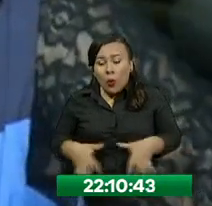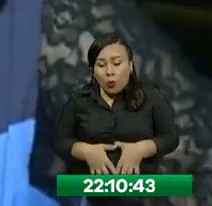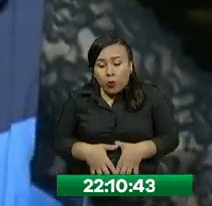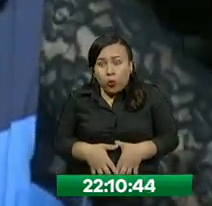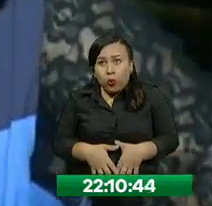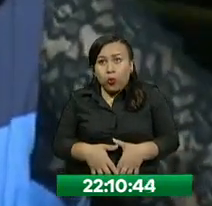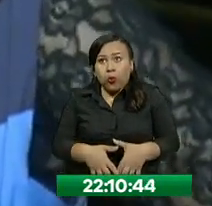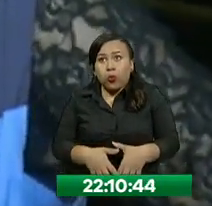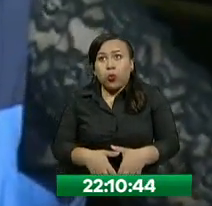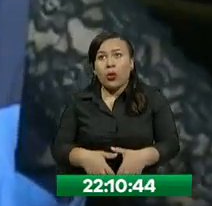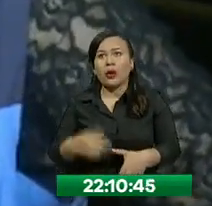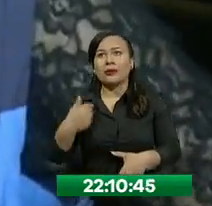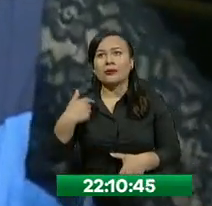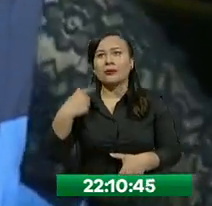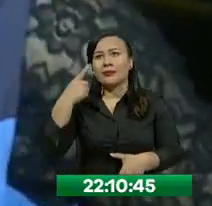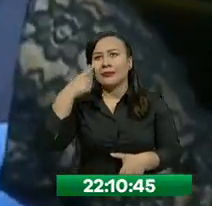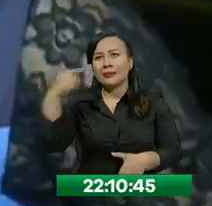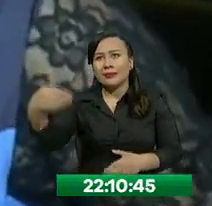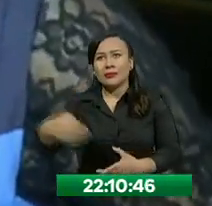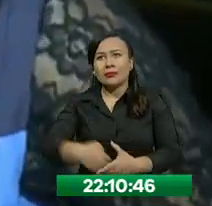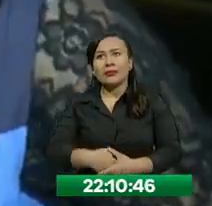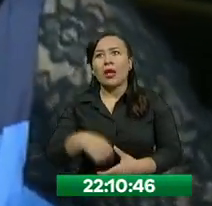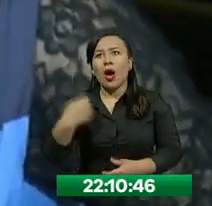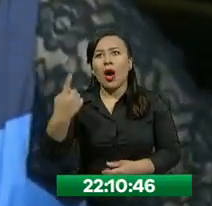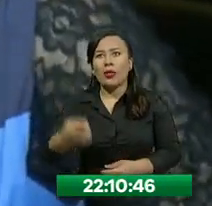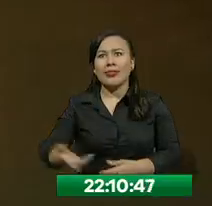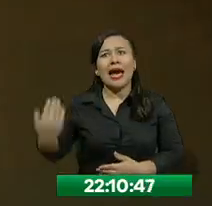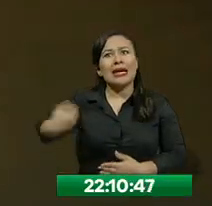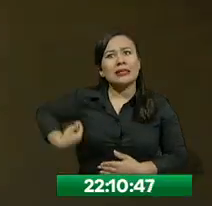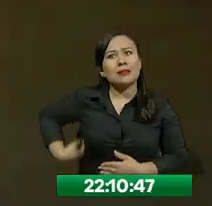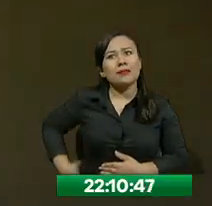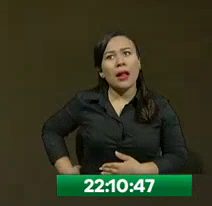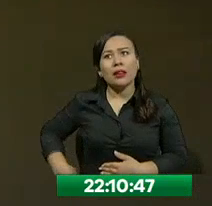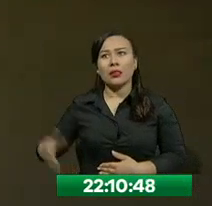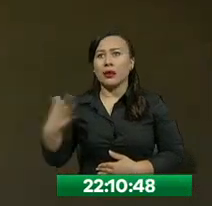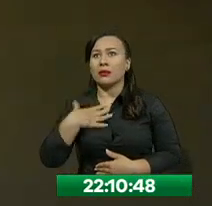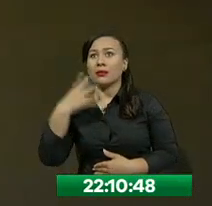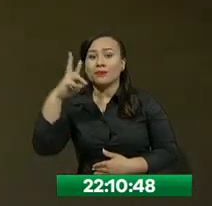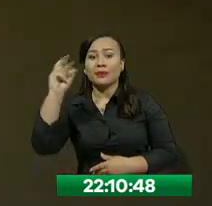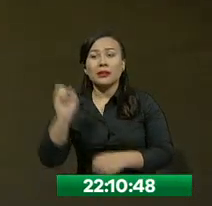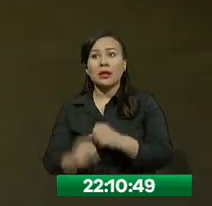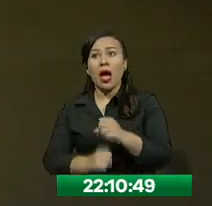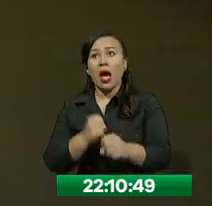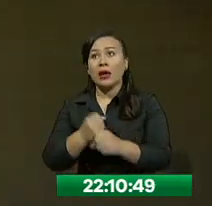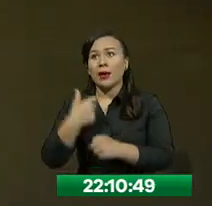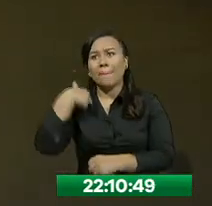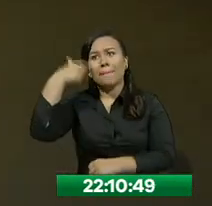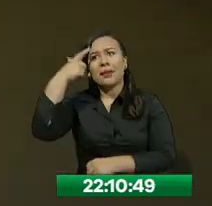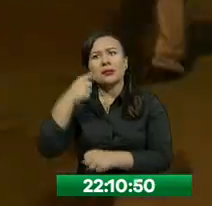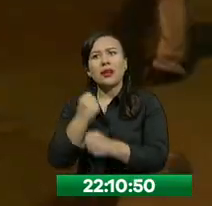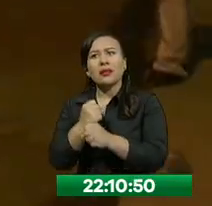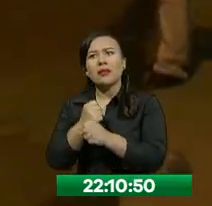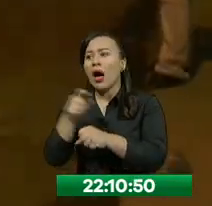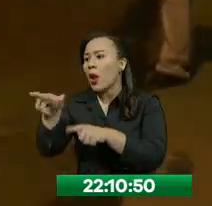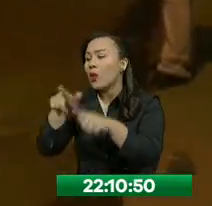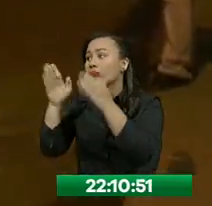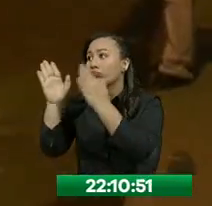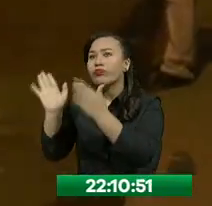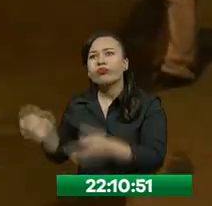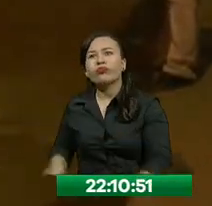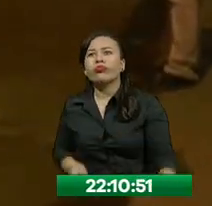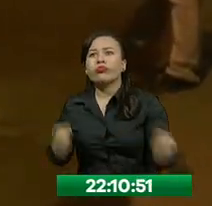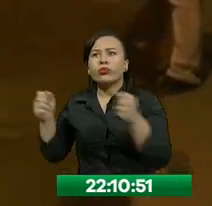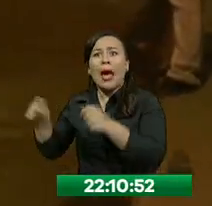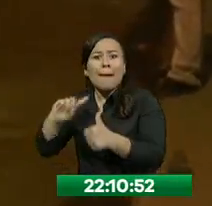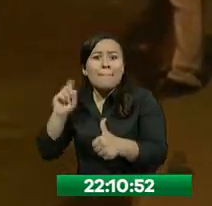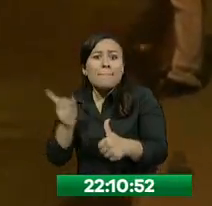y parece que tuviera el vidrio ahí dentro, y otra en la espalda. Por más de 20 años, Pablo trabaja como estibador en este sector y es la primera vez que es